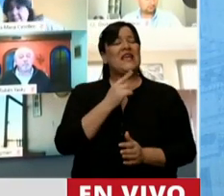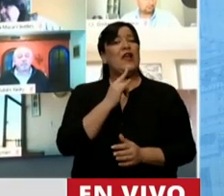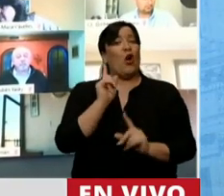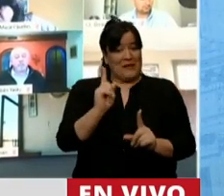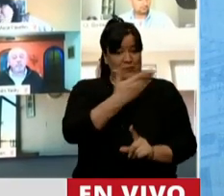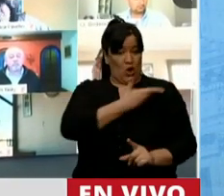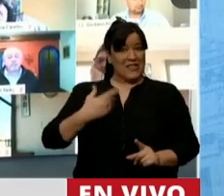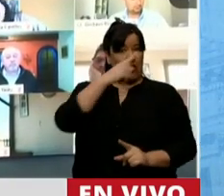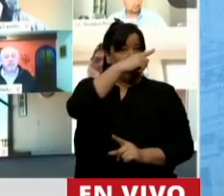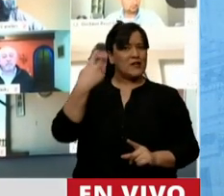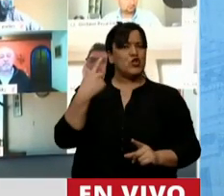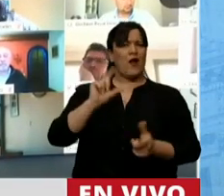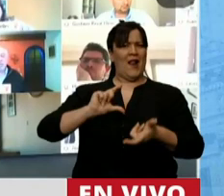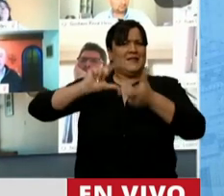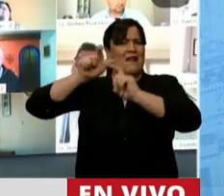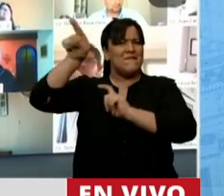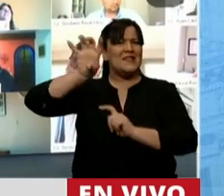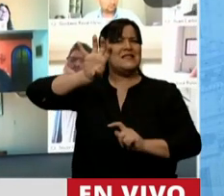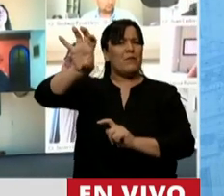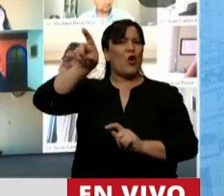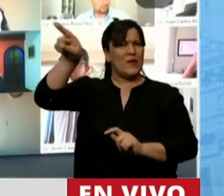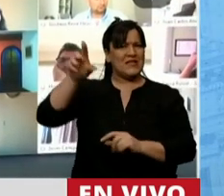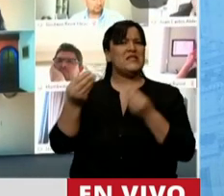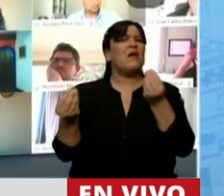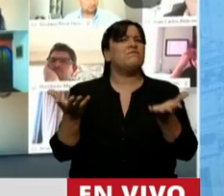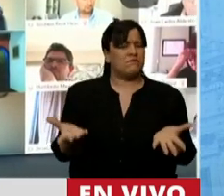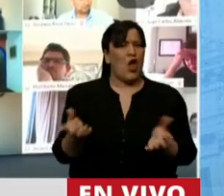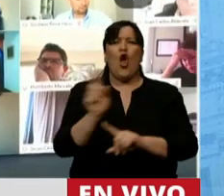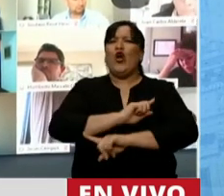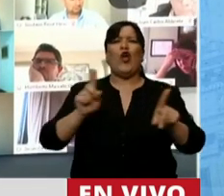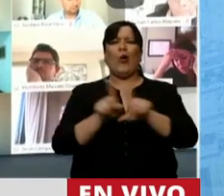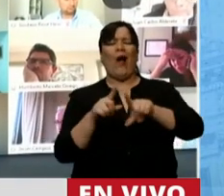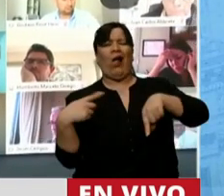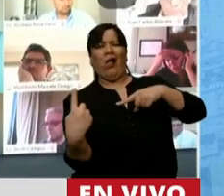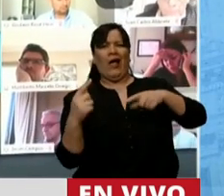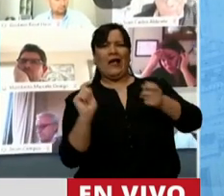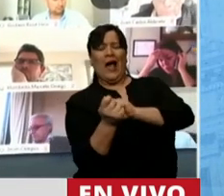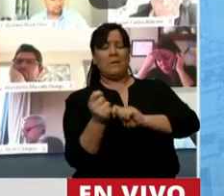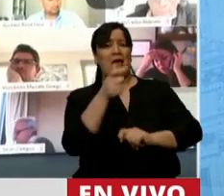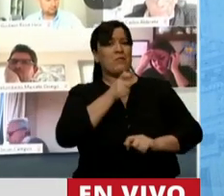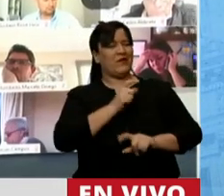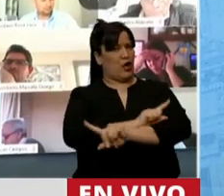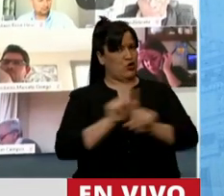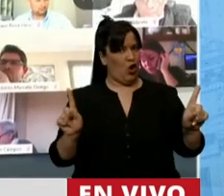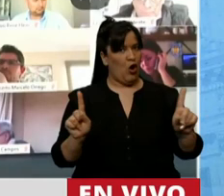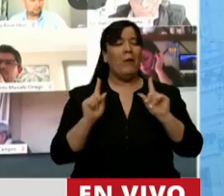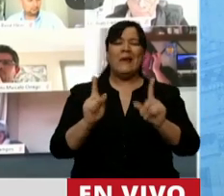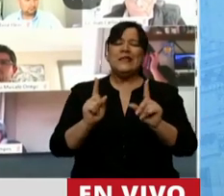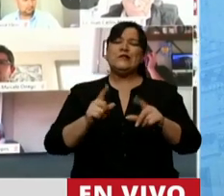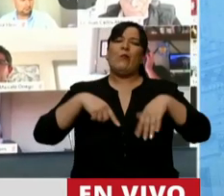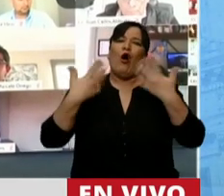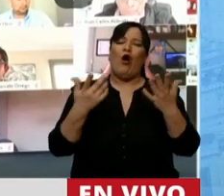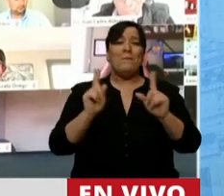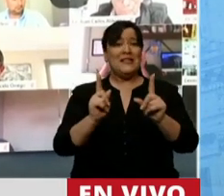estado nacional con el estado provincial no que tergiverse y me está en la misma bolsa